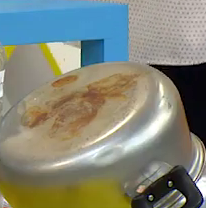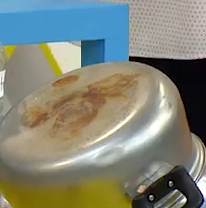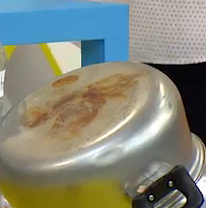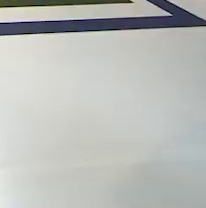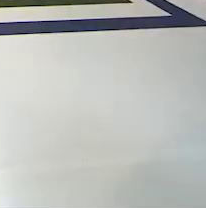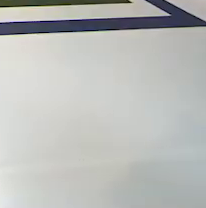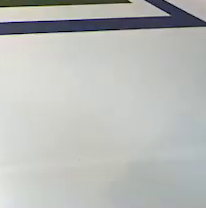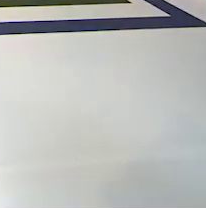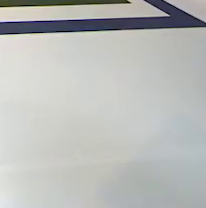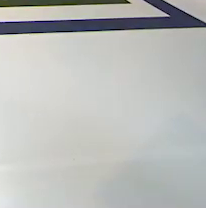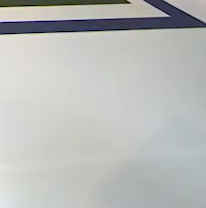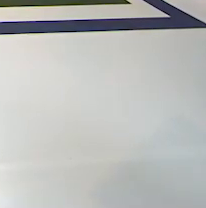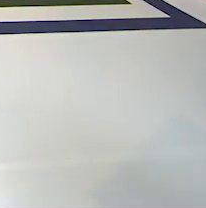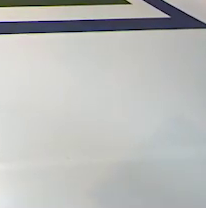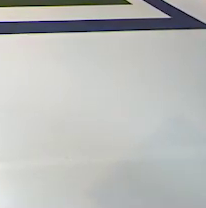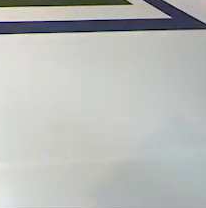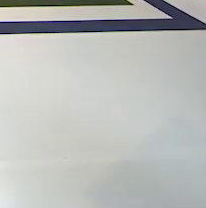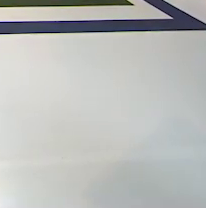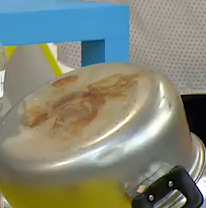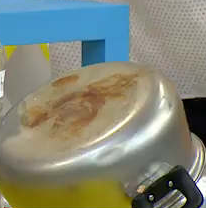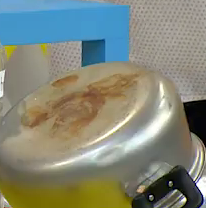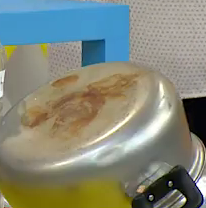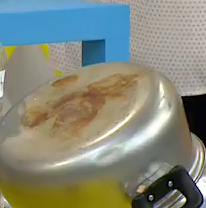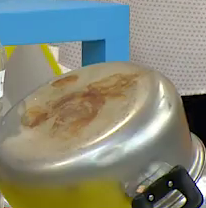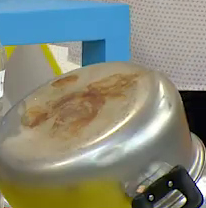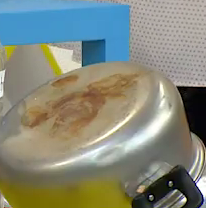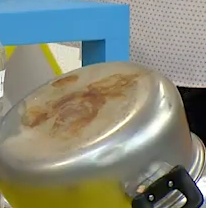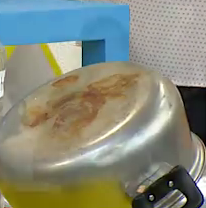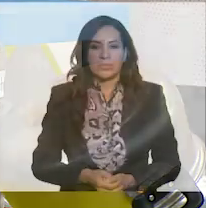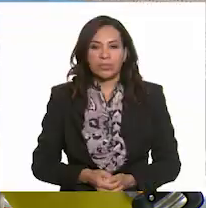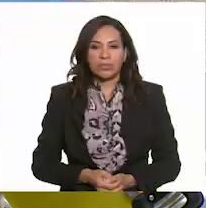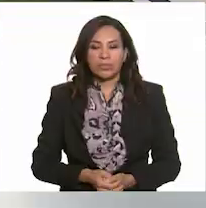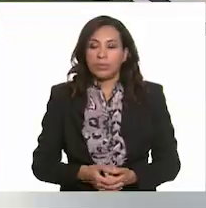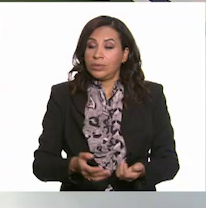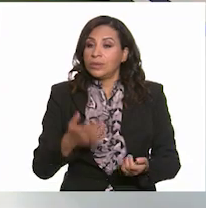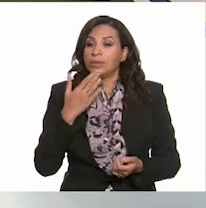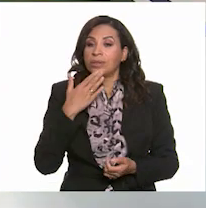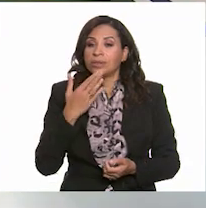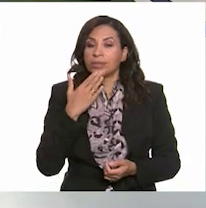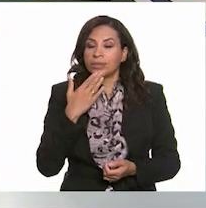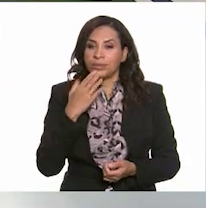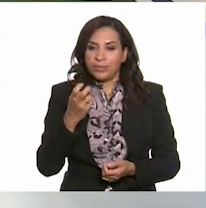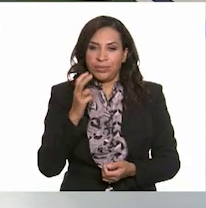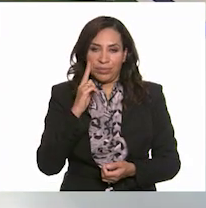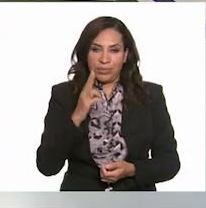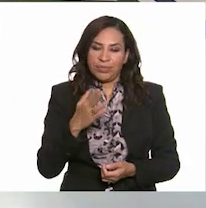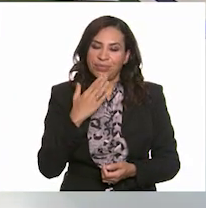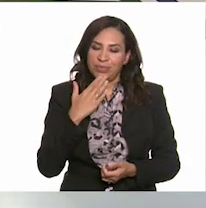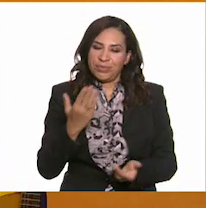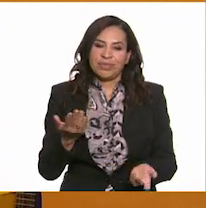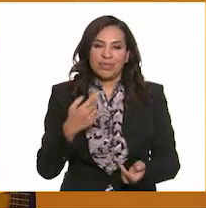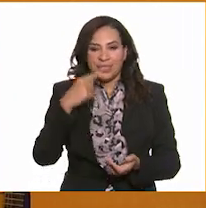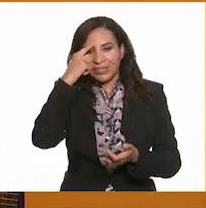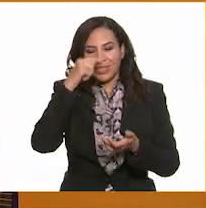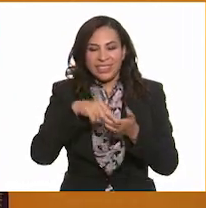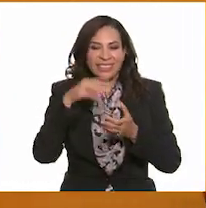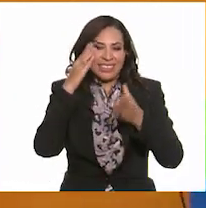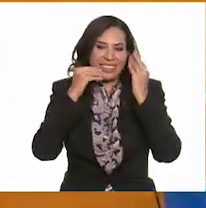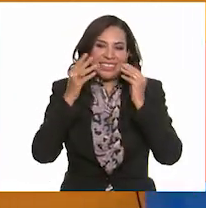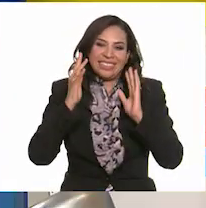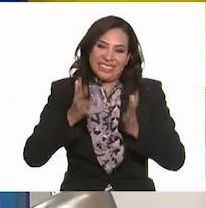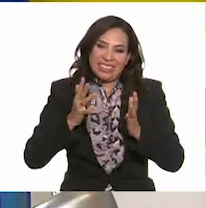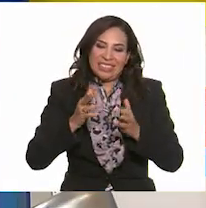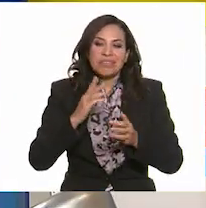ya. Palmas, palmas, un, dos, tres, palmas, paso. Listo, muy bien, Pepe. Ay, creo que ya me lo estoy